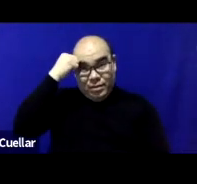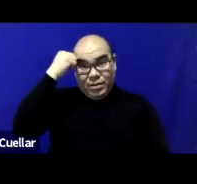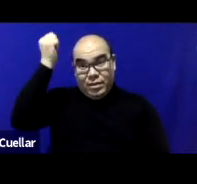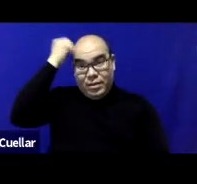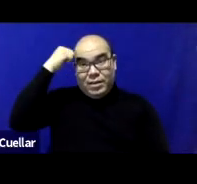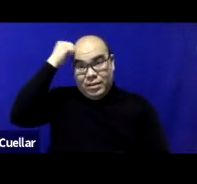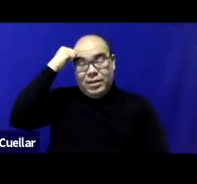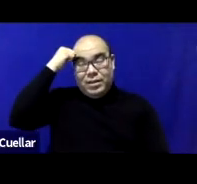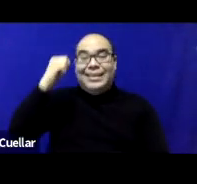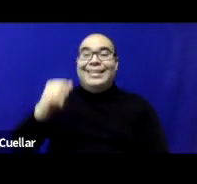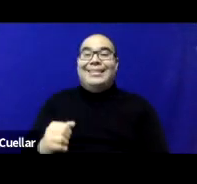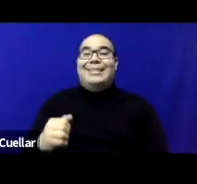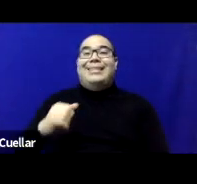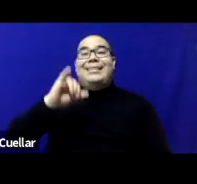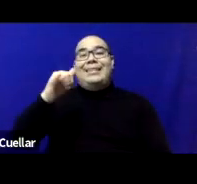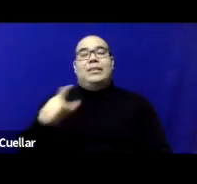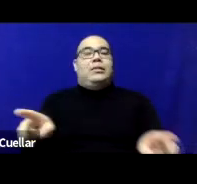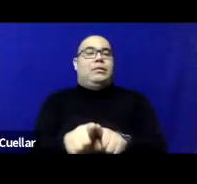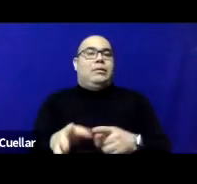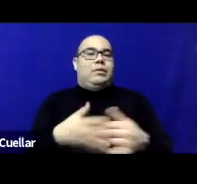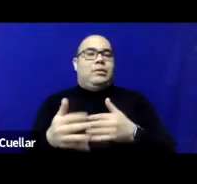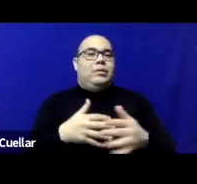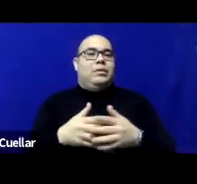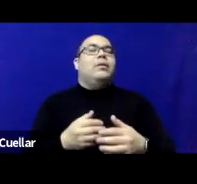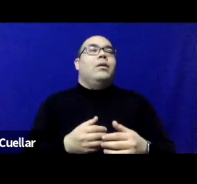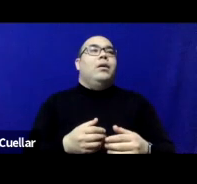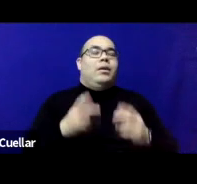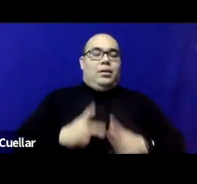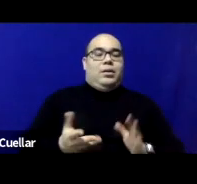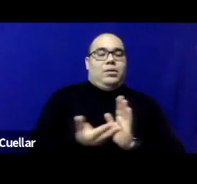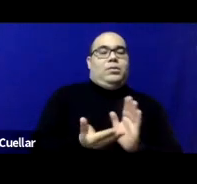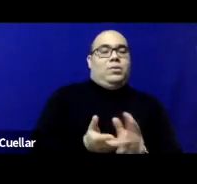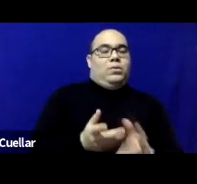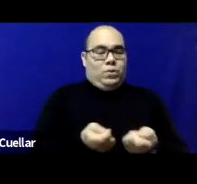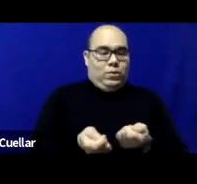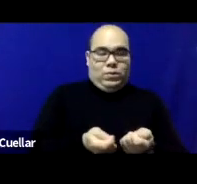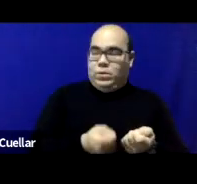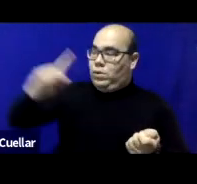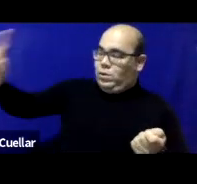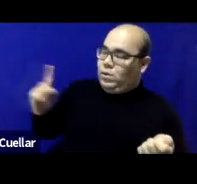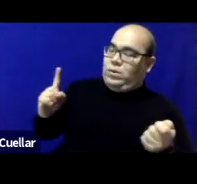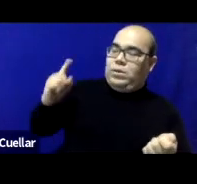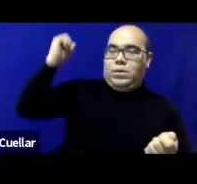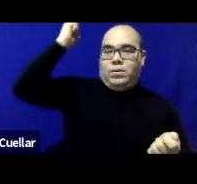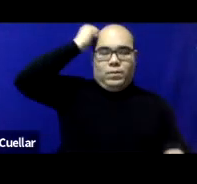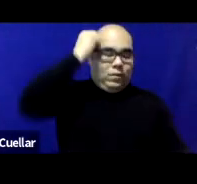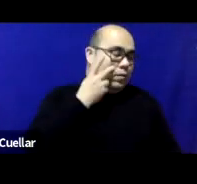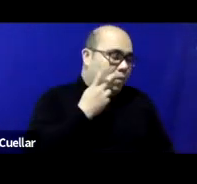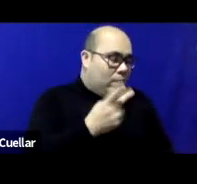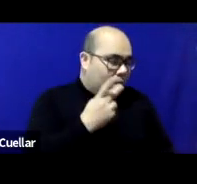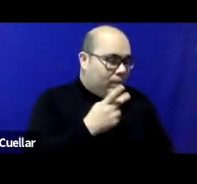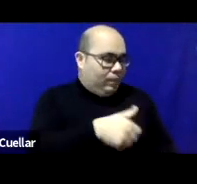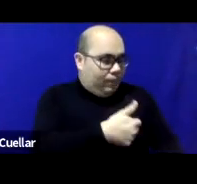así un estudiante mediando esta interacción, créanme lo que de base también hay un profesor que sabe lo que está haciendo